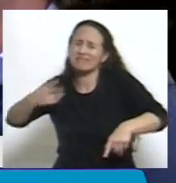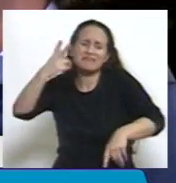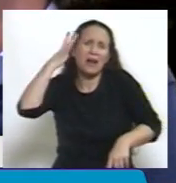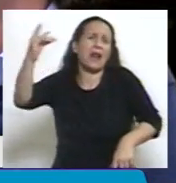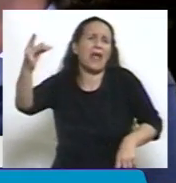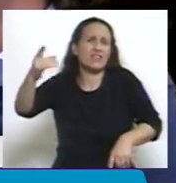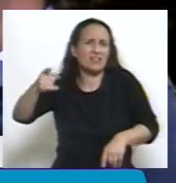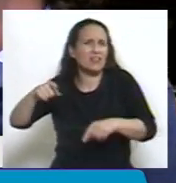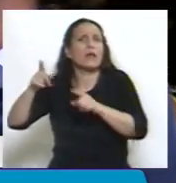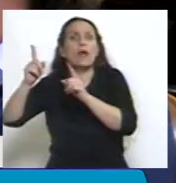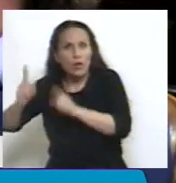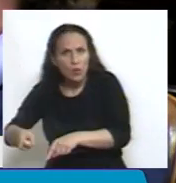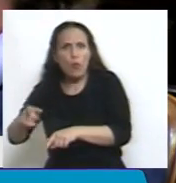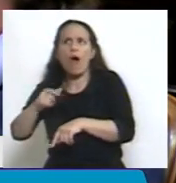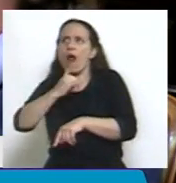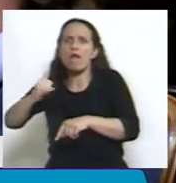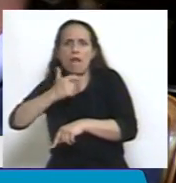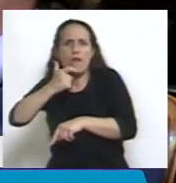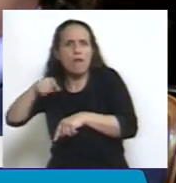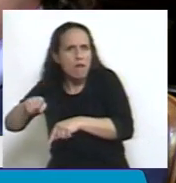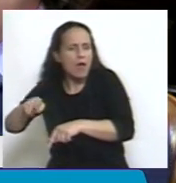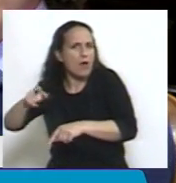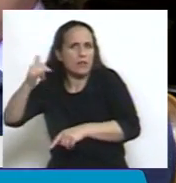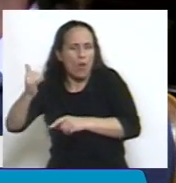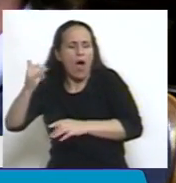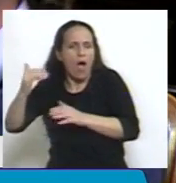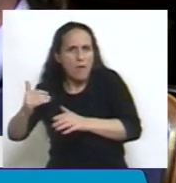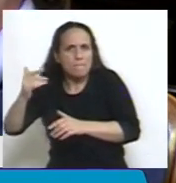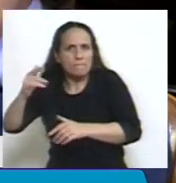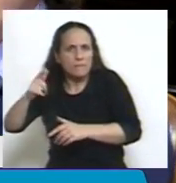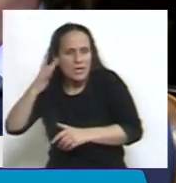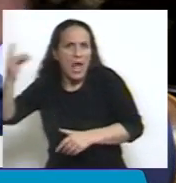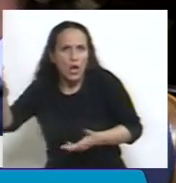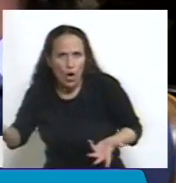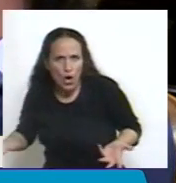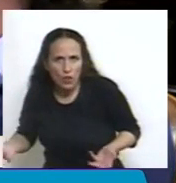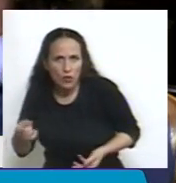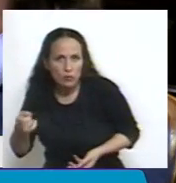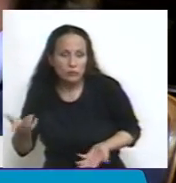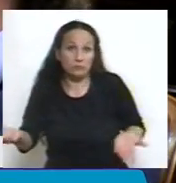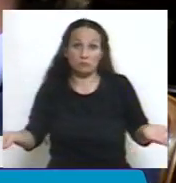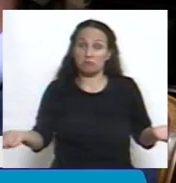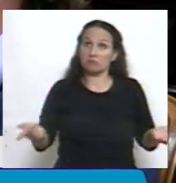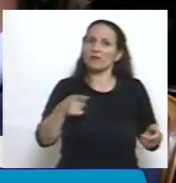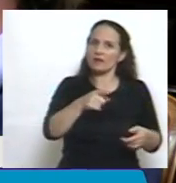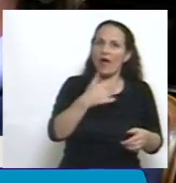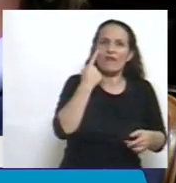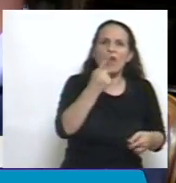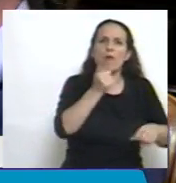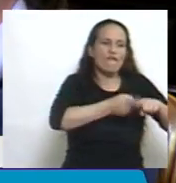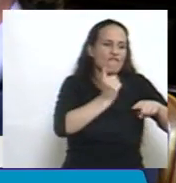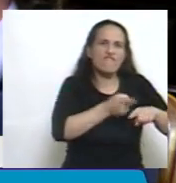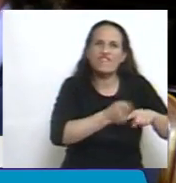récord, ¿sí? Pareciera que cuando salimos de la sobriedad y entramos en el consumo de alcohol en una